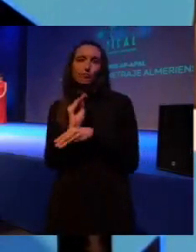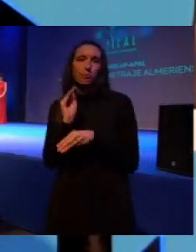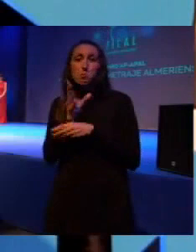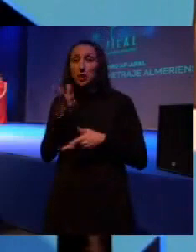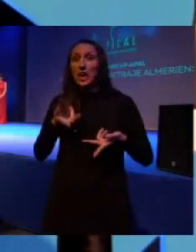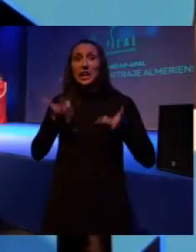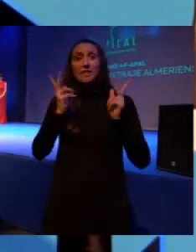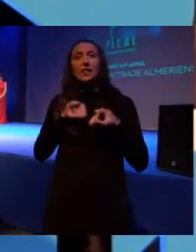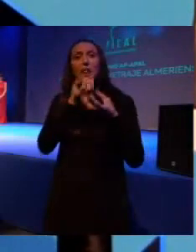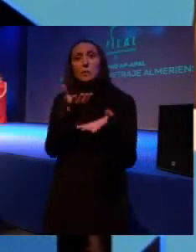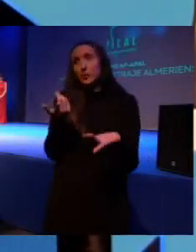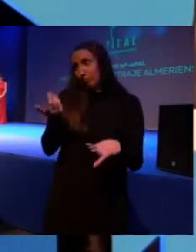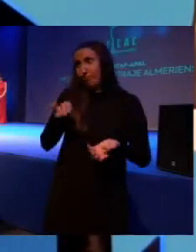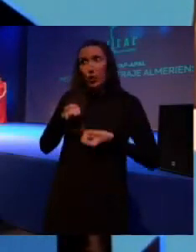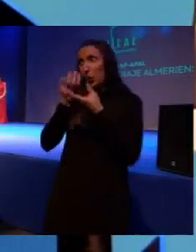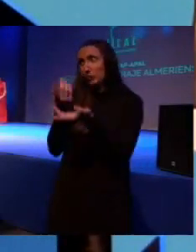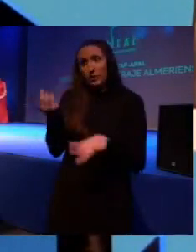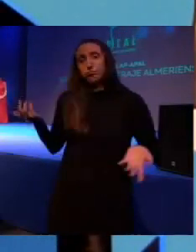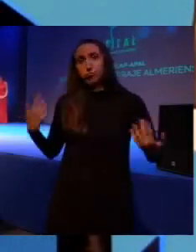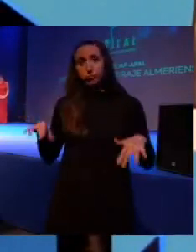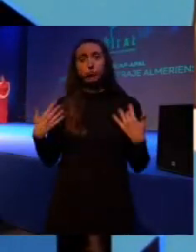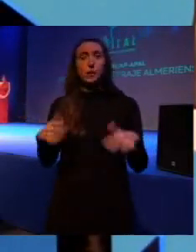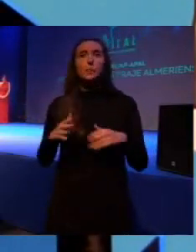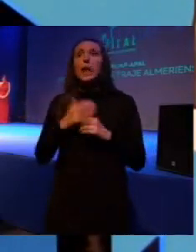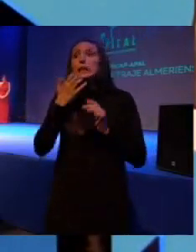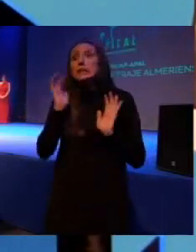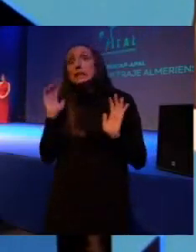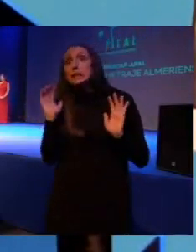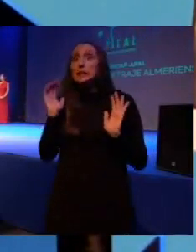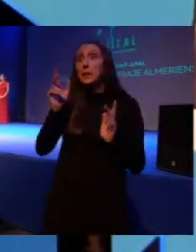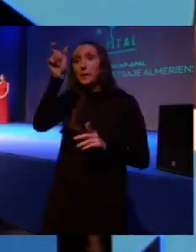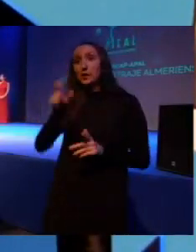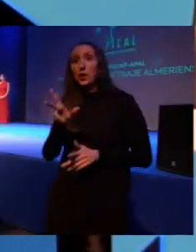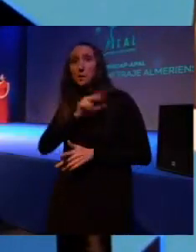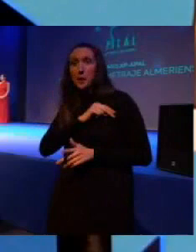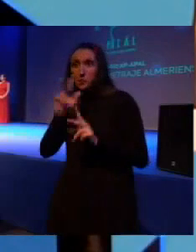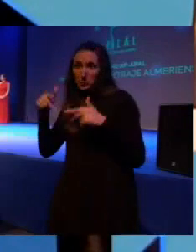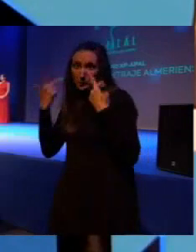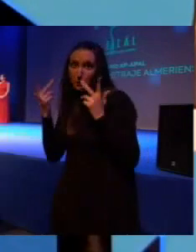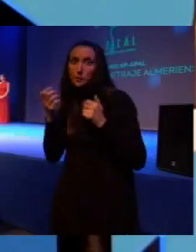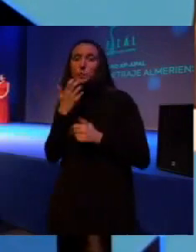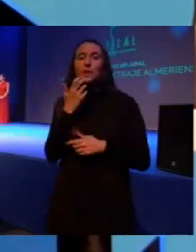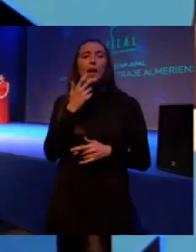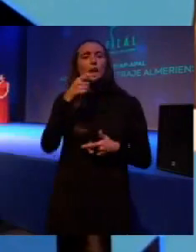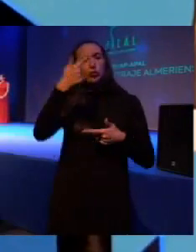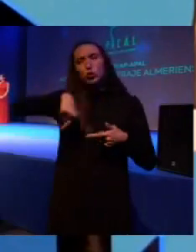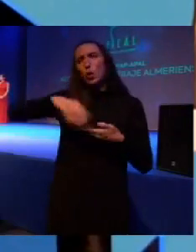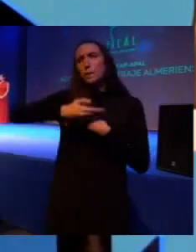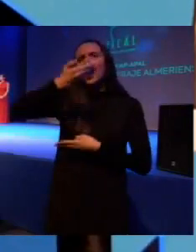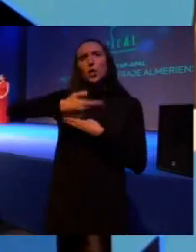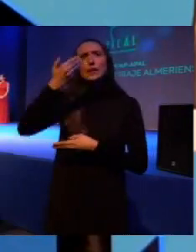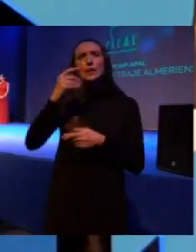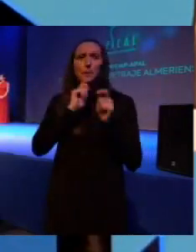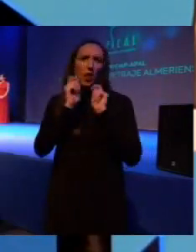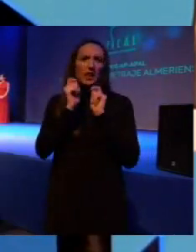de expresión, ¿qué les voy a decir? Si me permite el premiado el símil, los periodistas trabajamos